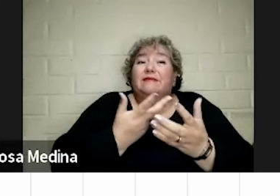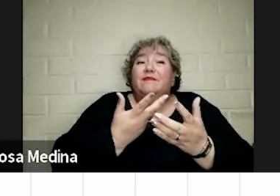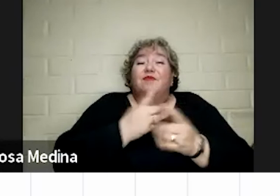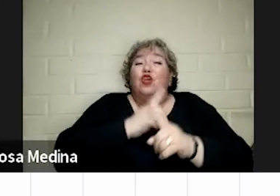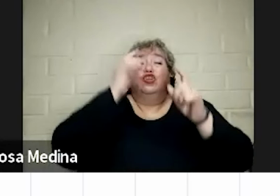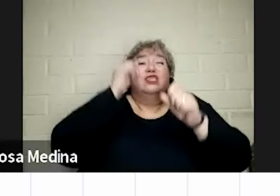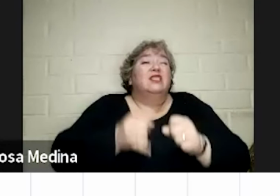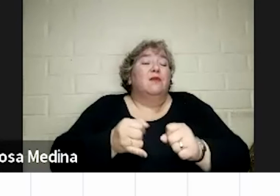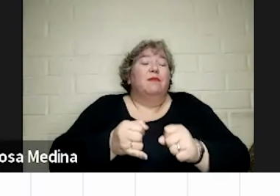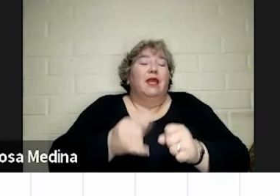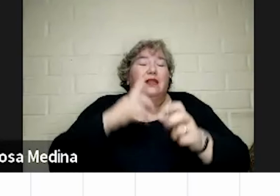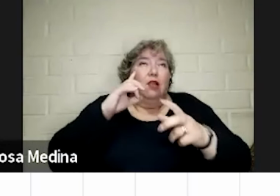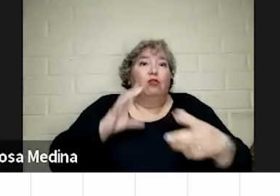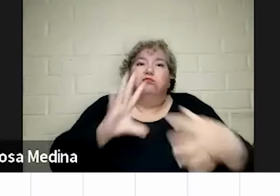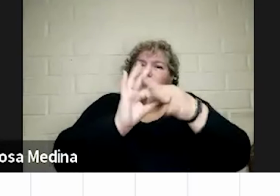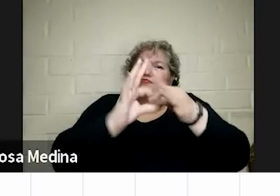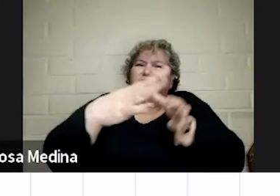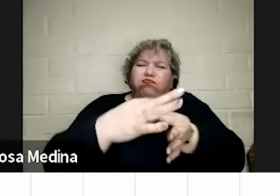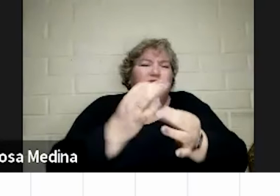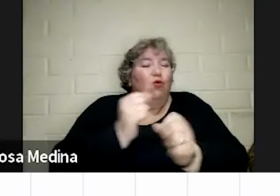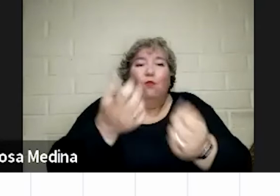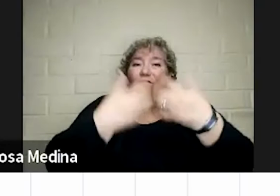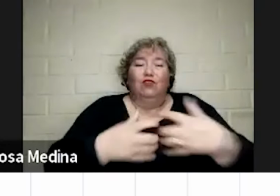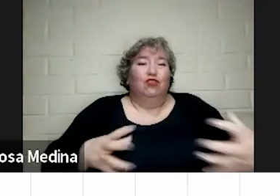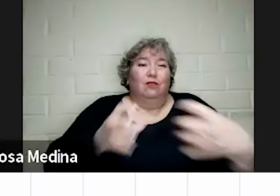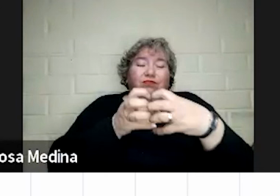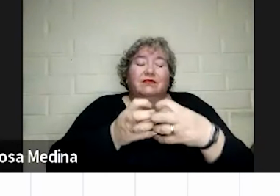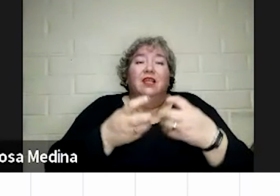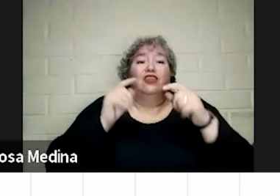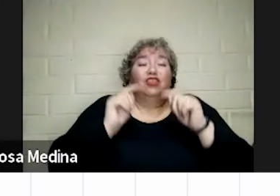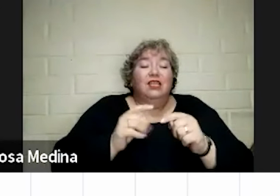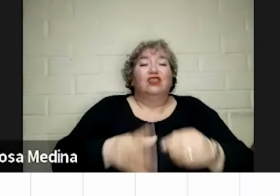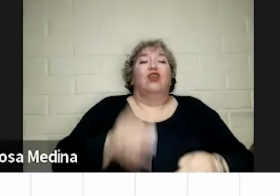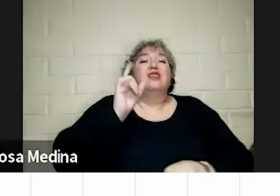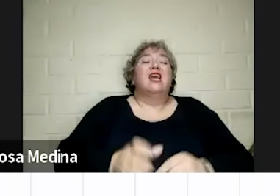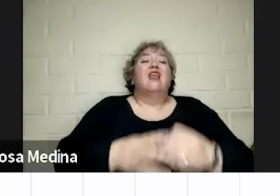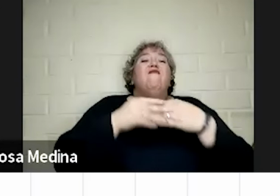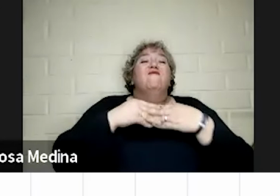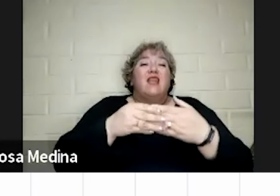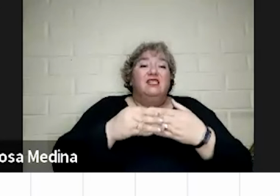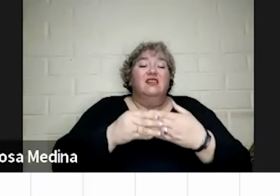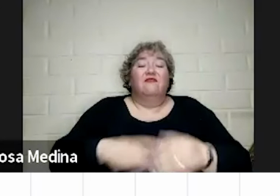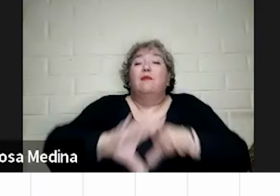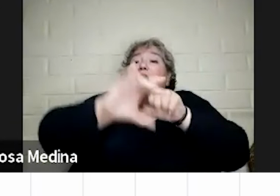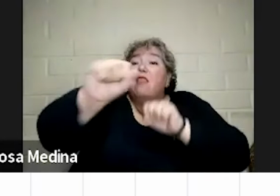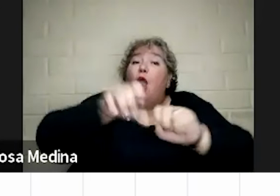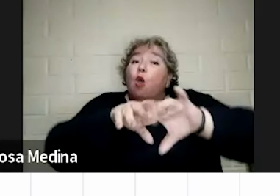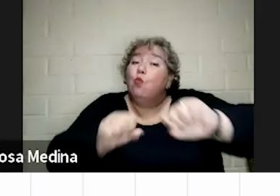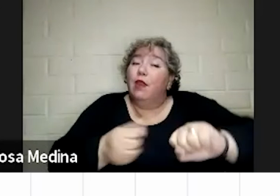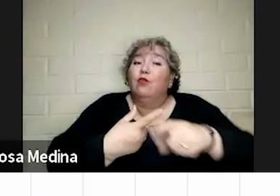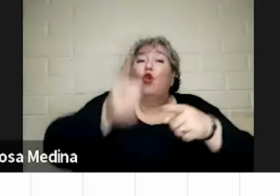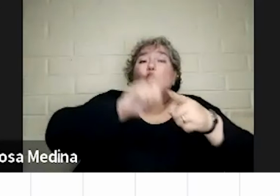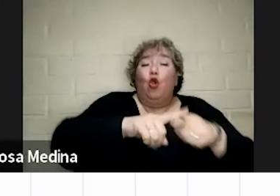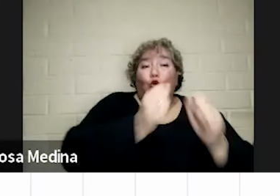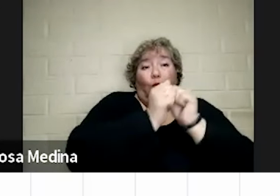como coherentes, no van a funcionar juntas, entonces los niños tienen que ser flexibles para poder ponerse de acuerdo con los demás. Por otro lado,